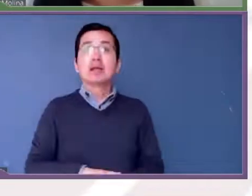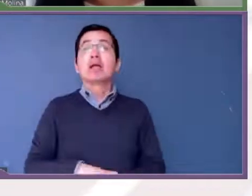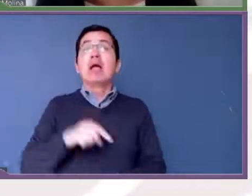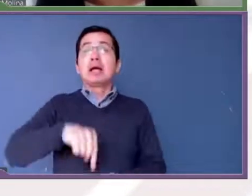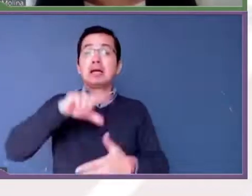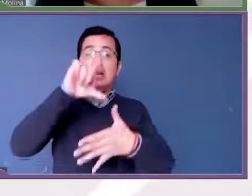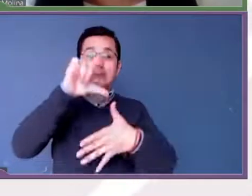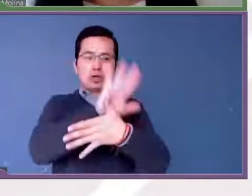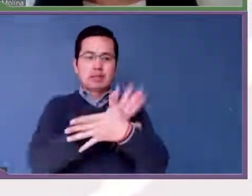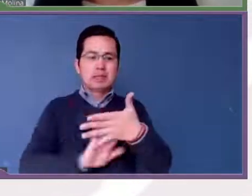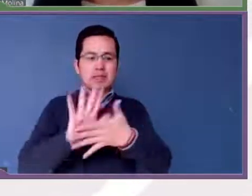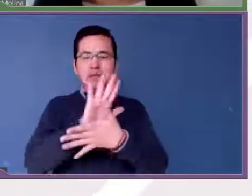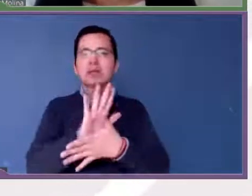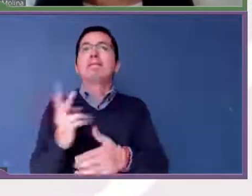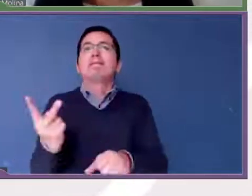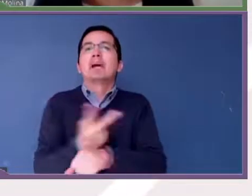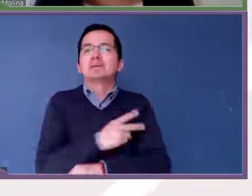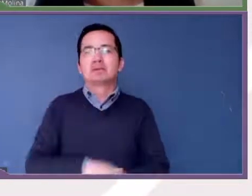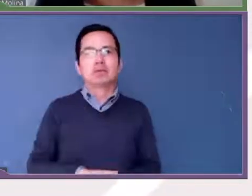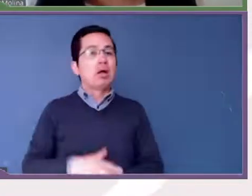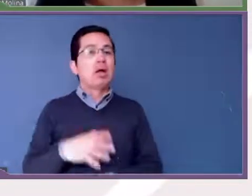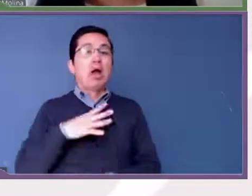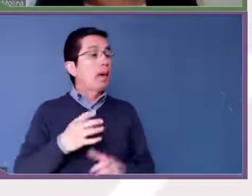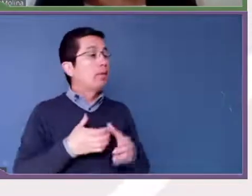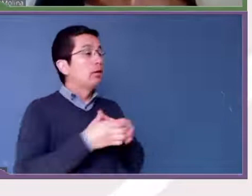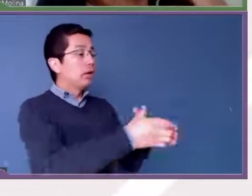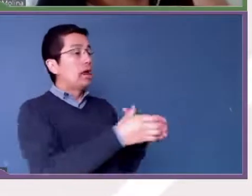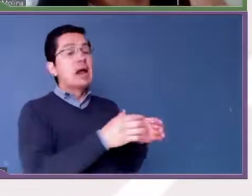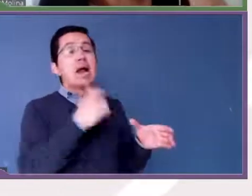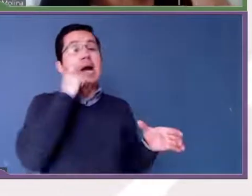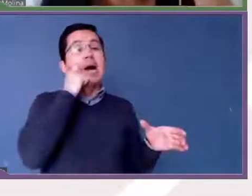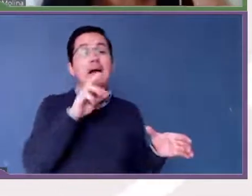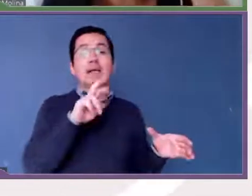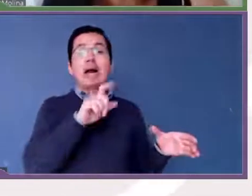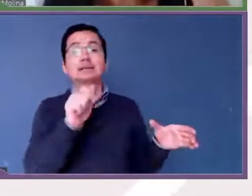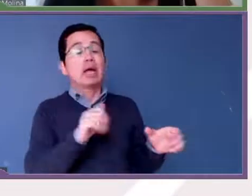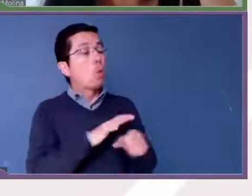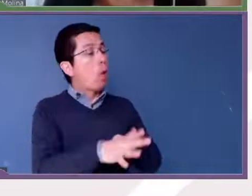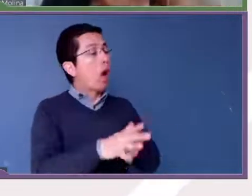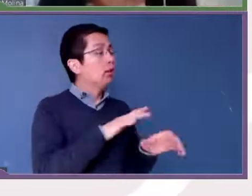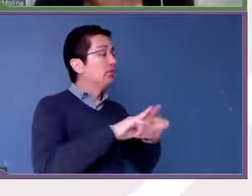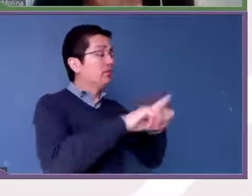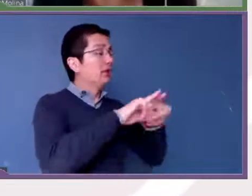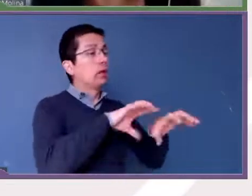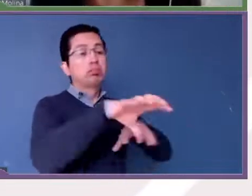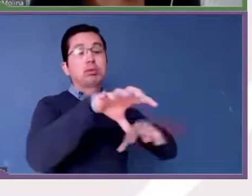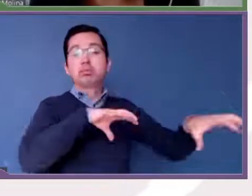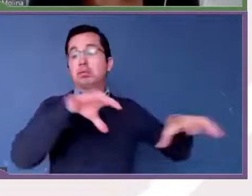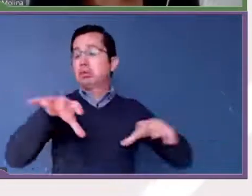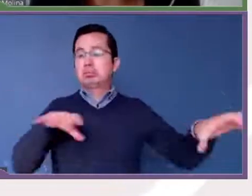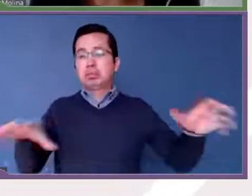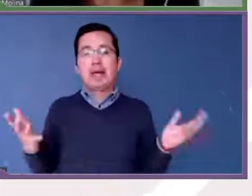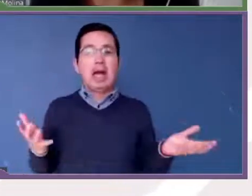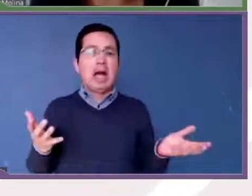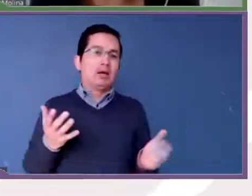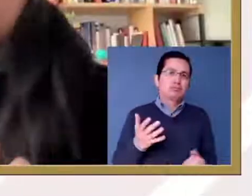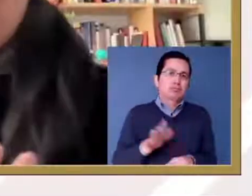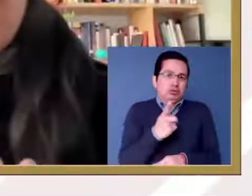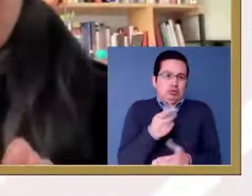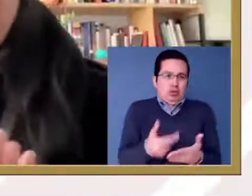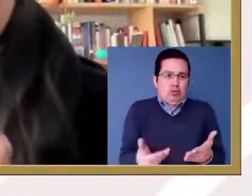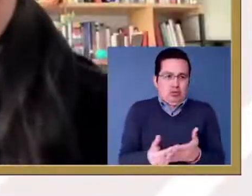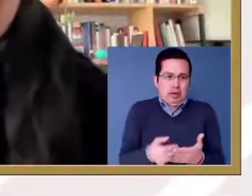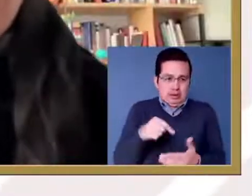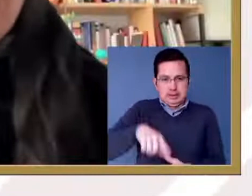racialización con procesos de diferencia étnica y entonces ahí pues tenemos indígenas y personas de color de piel oscuro que